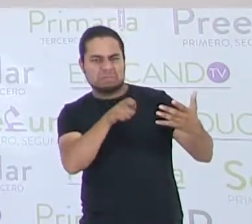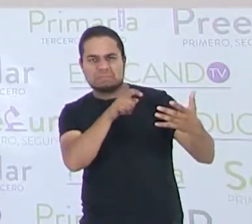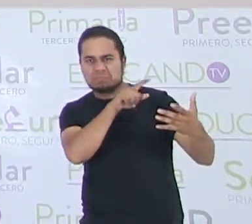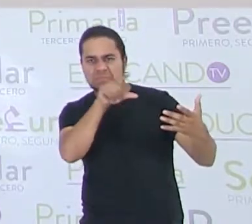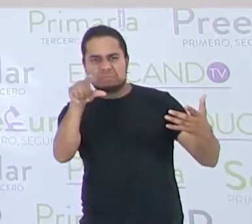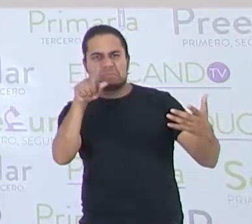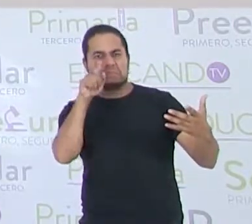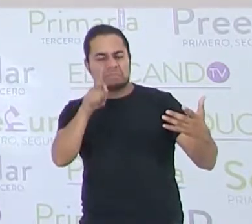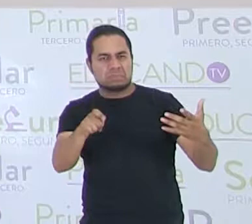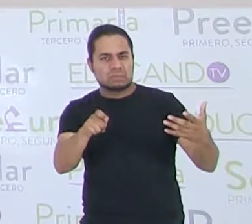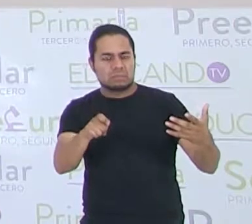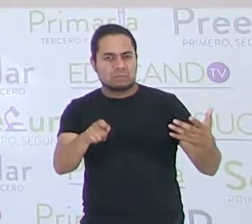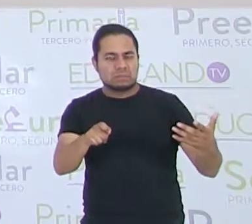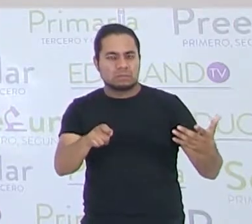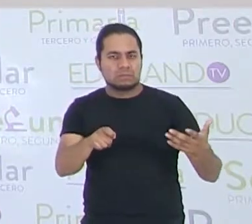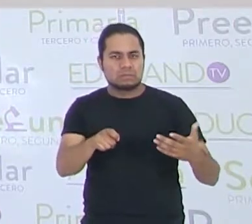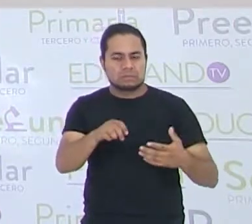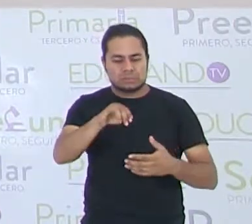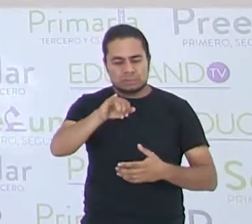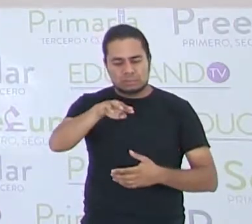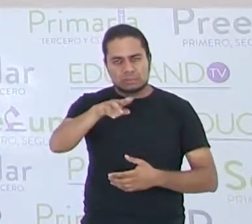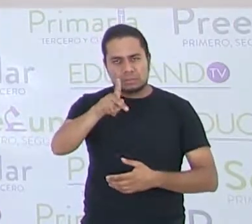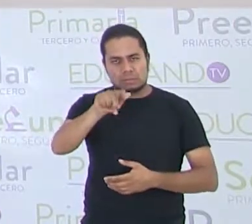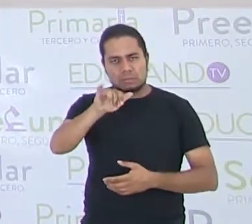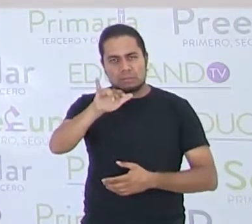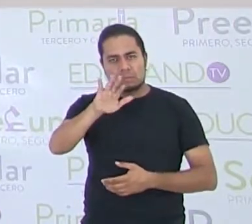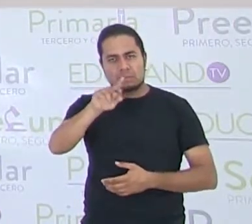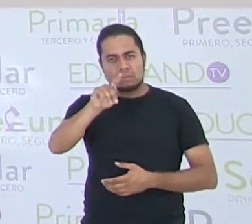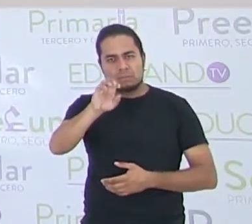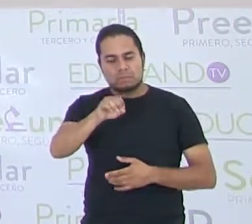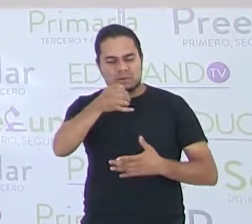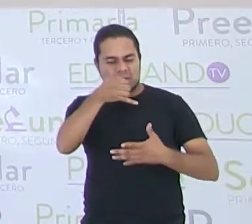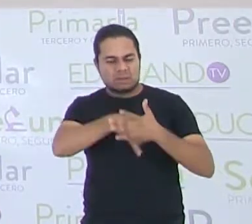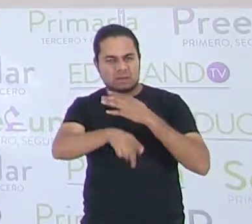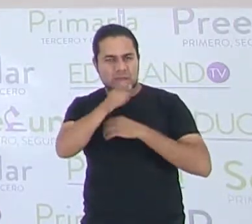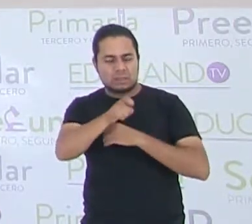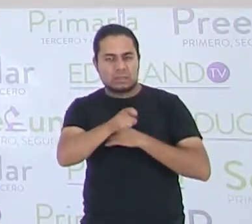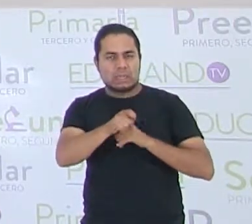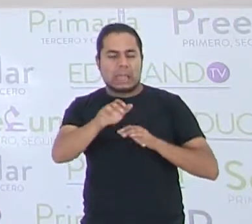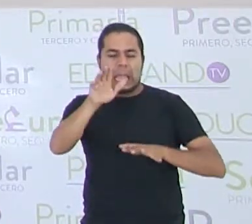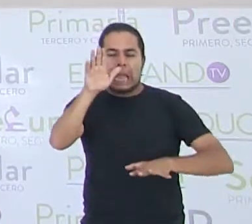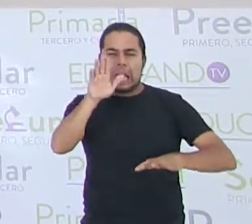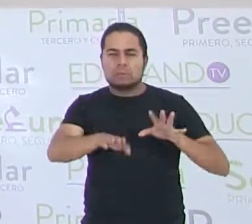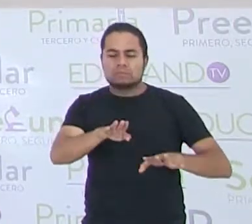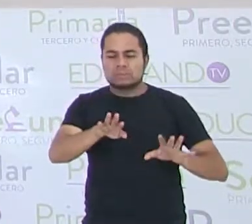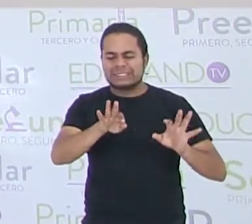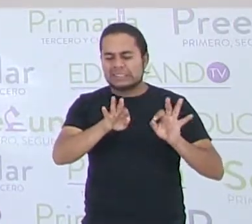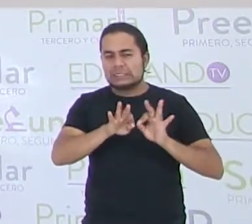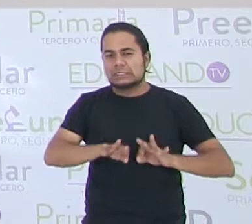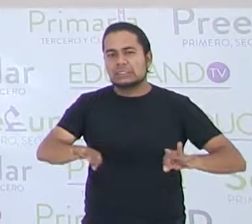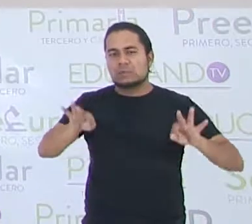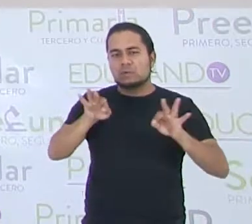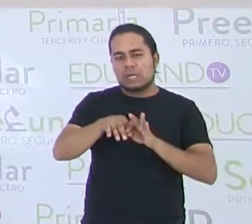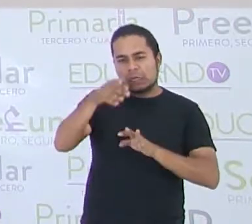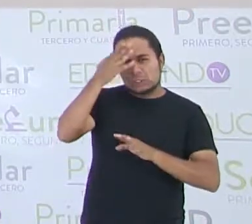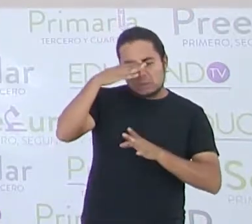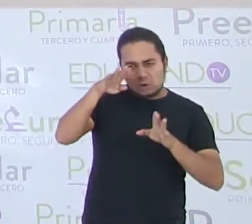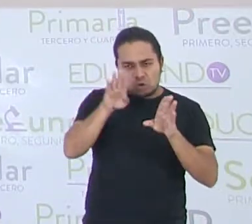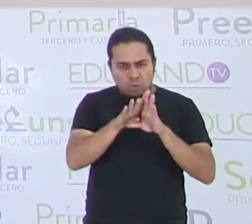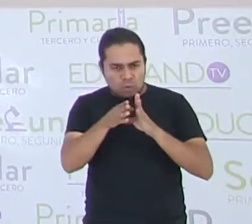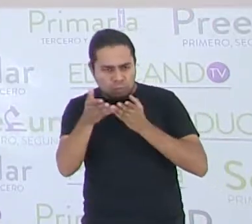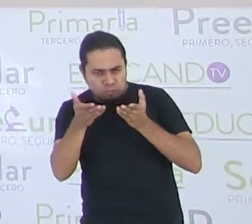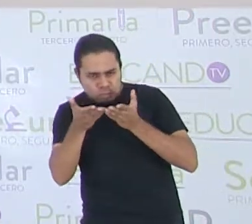implícito? Pues que a veces es mucho más importante tener estrategias,